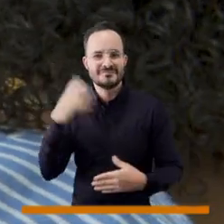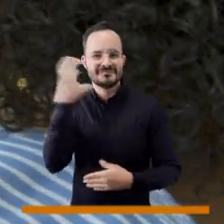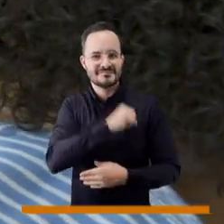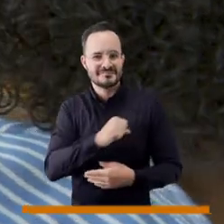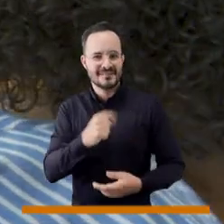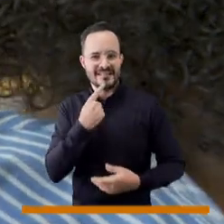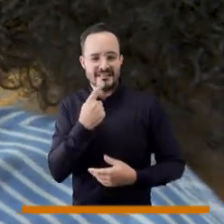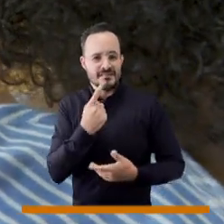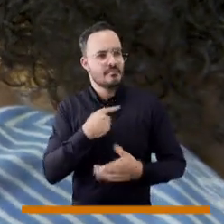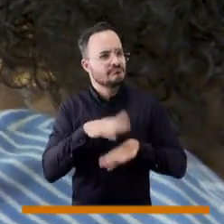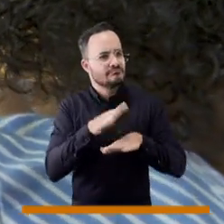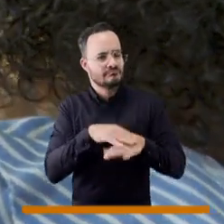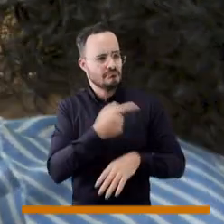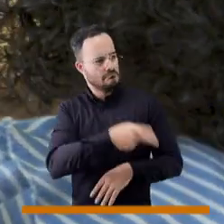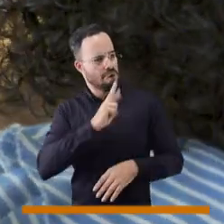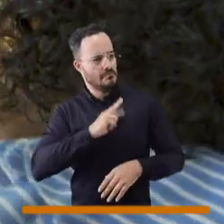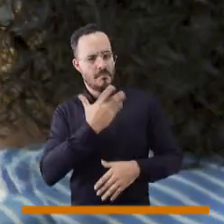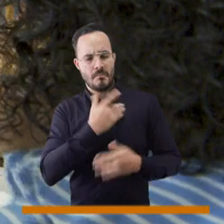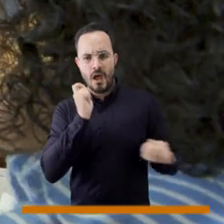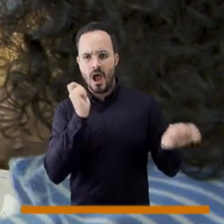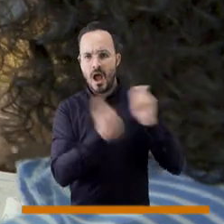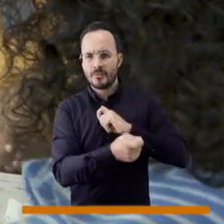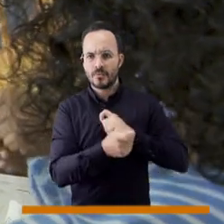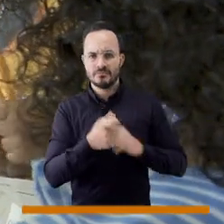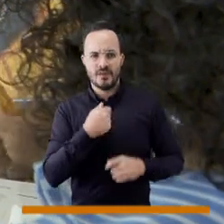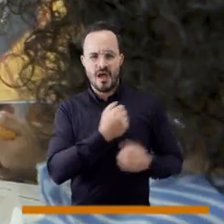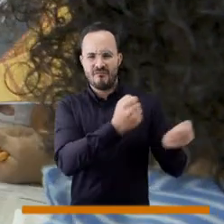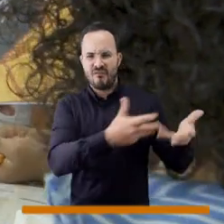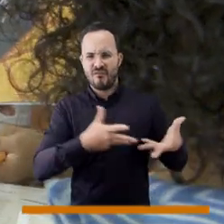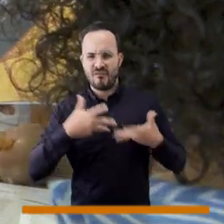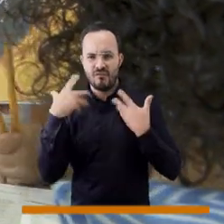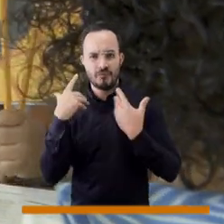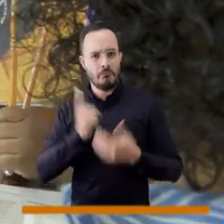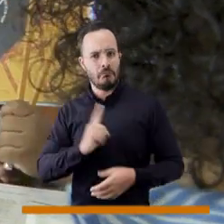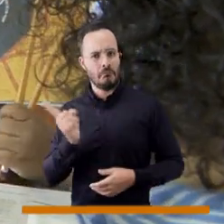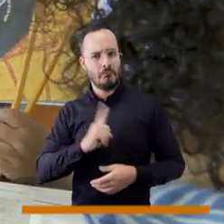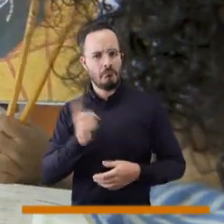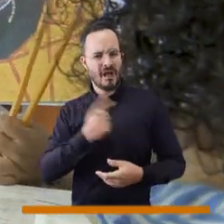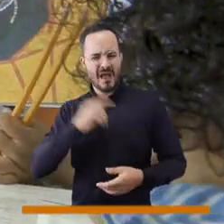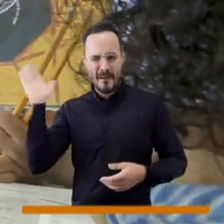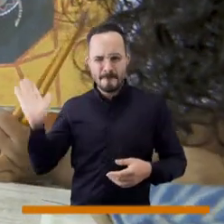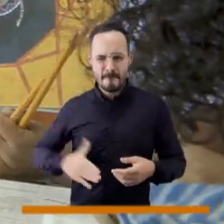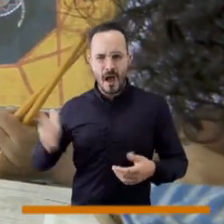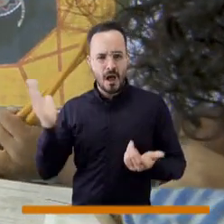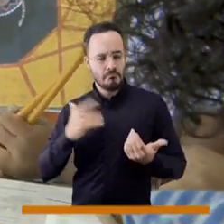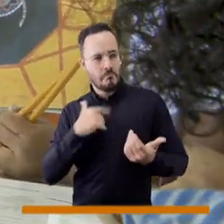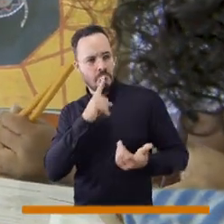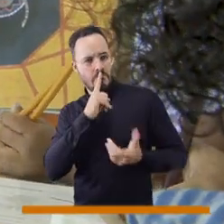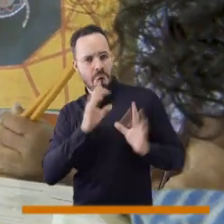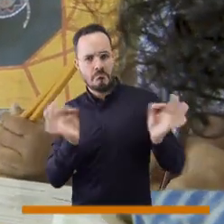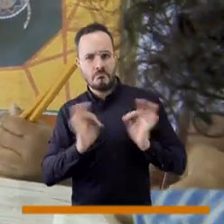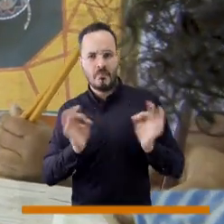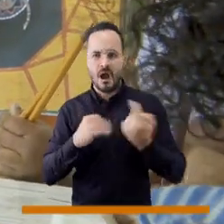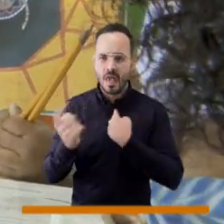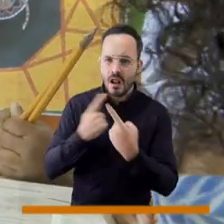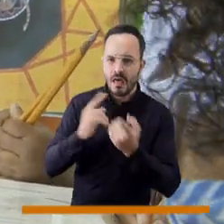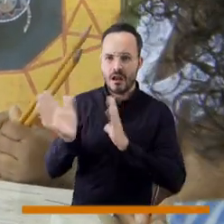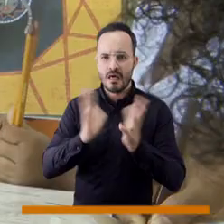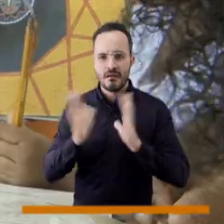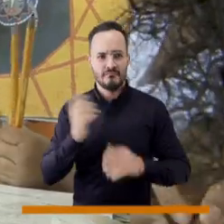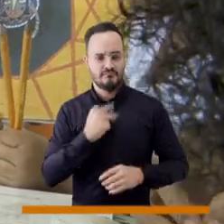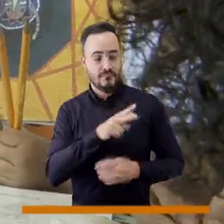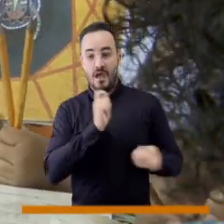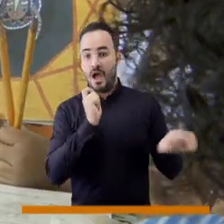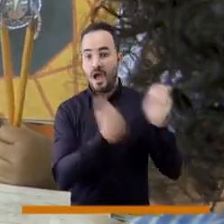partir de la lectura de ese libro, la mamá ha transformado el trato para con ellos. Ya no les grita, ya